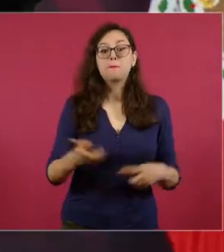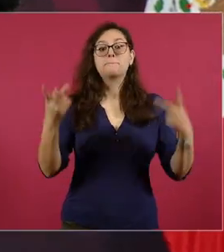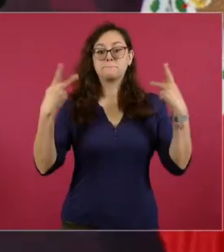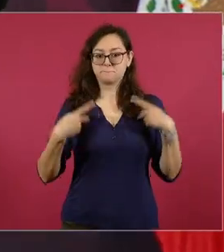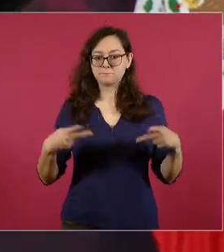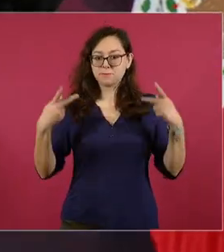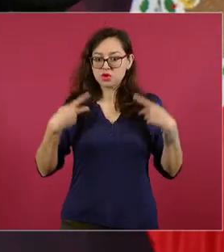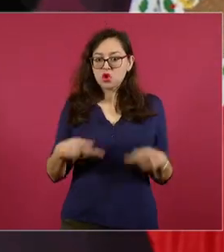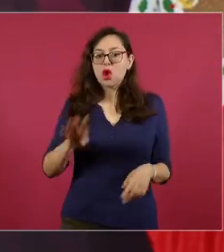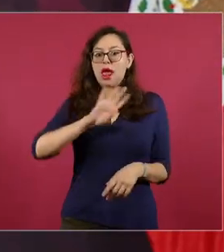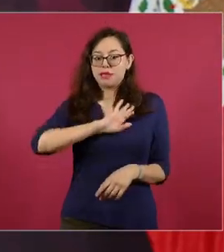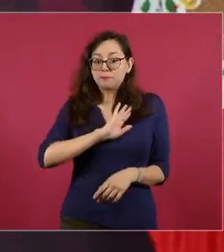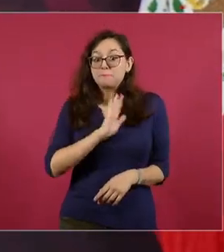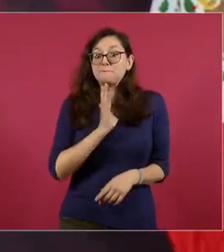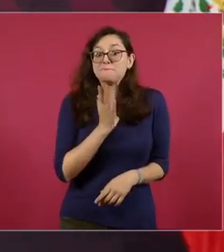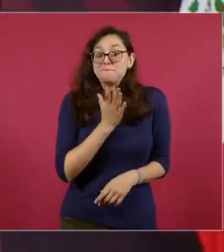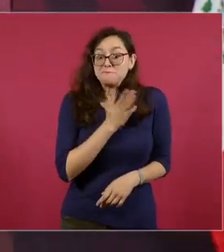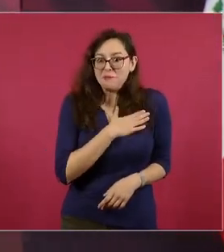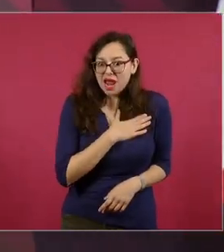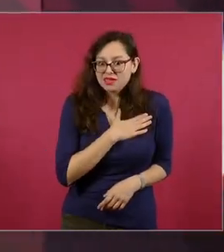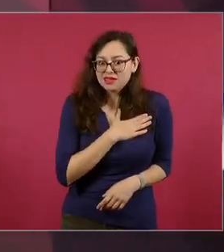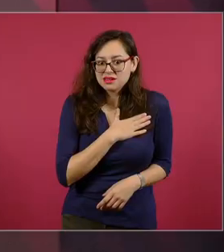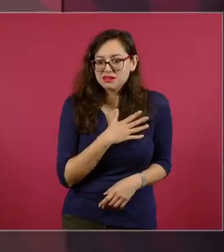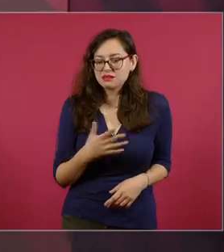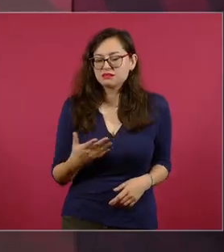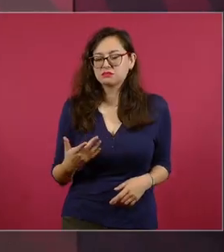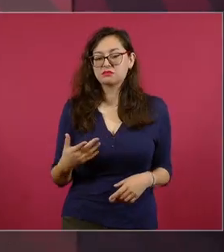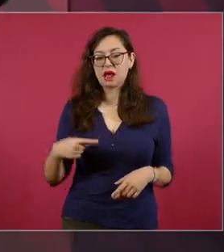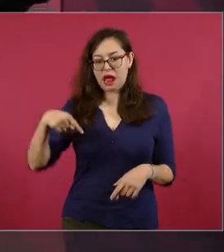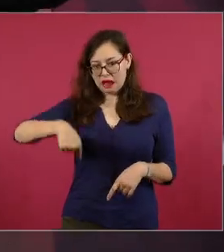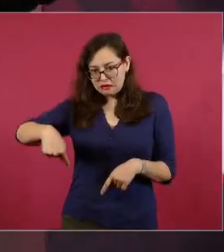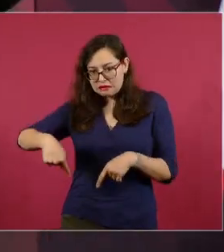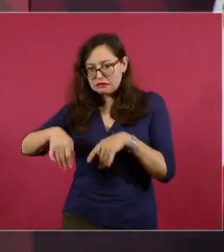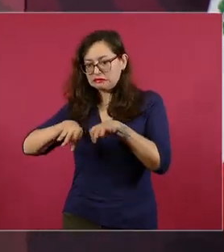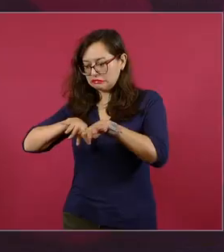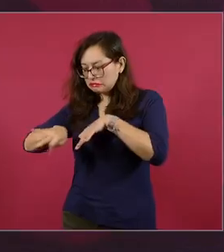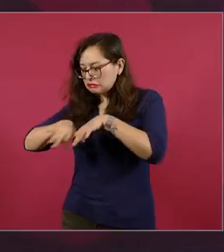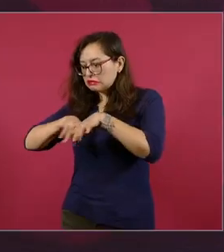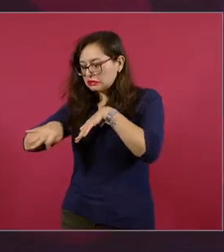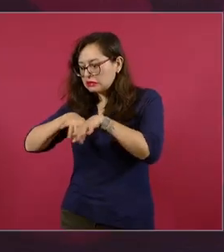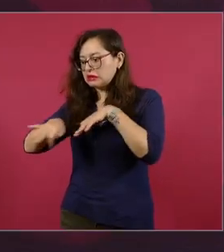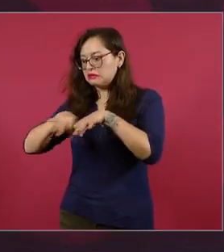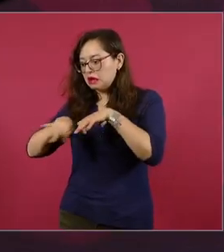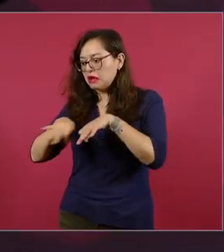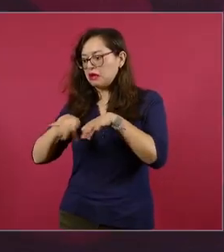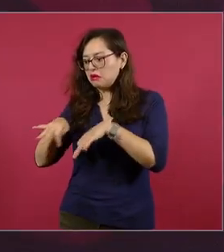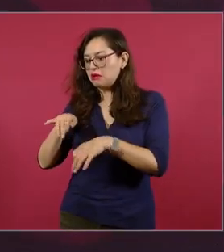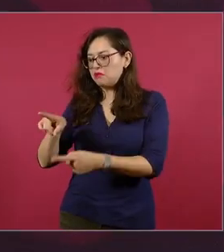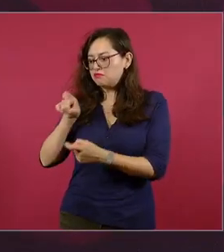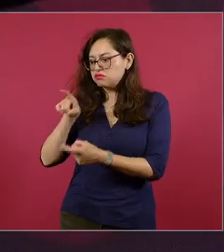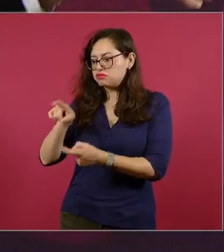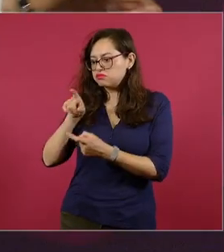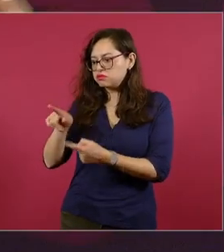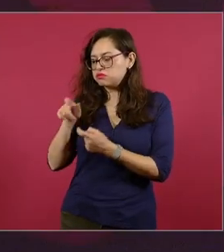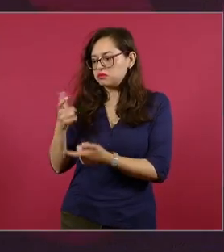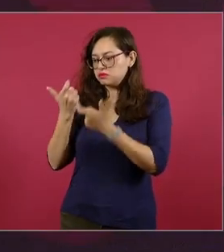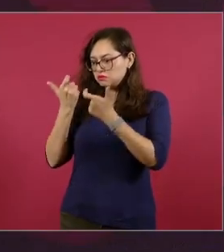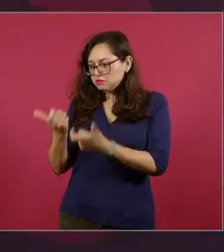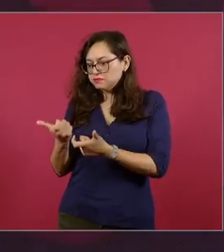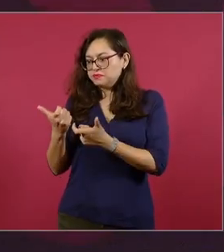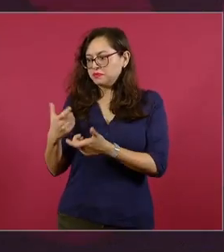gente muy rica que con esfuerzo, repito, trabajo de conformidad con la ley aquí en este